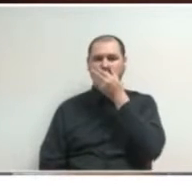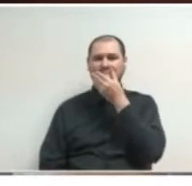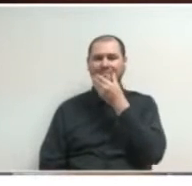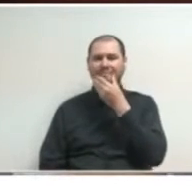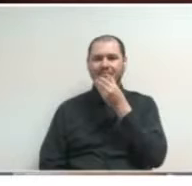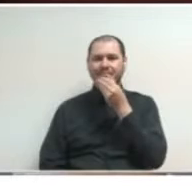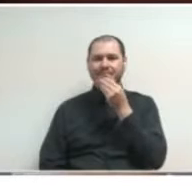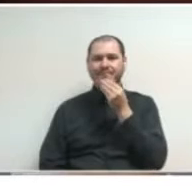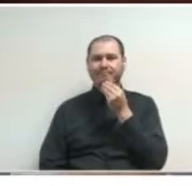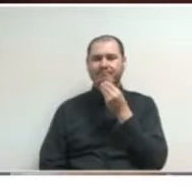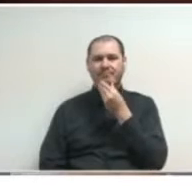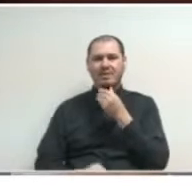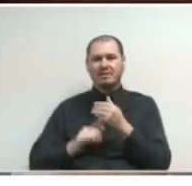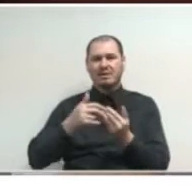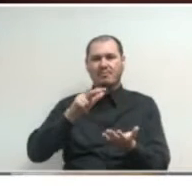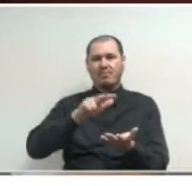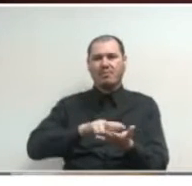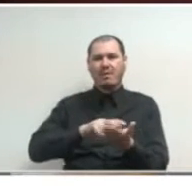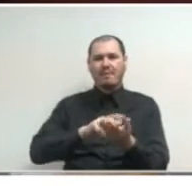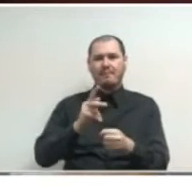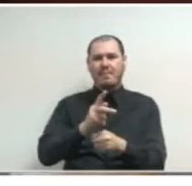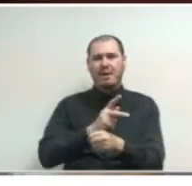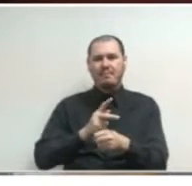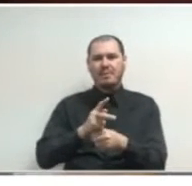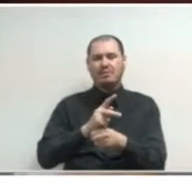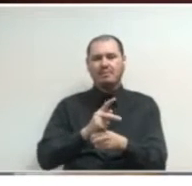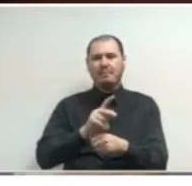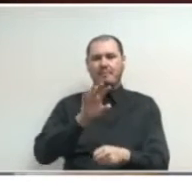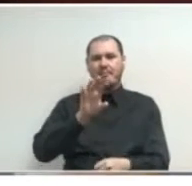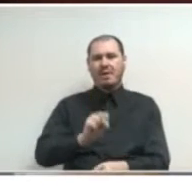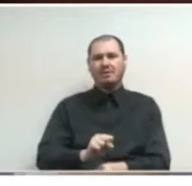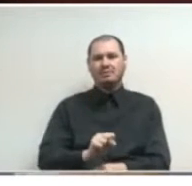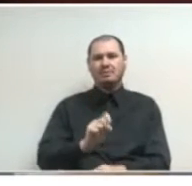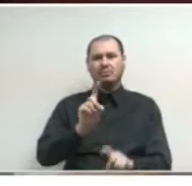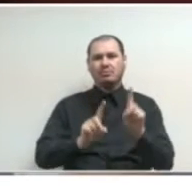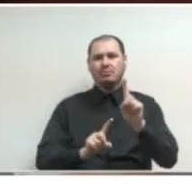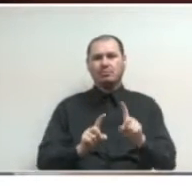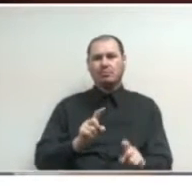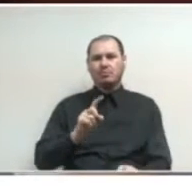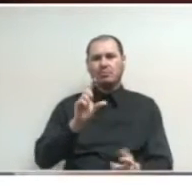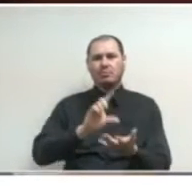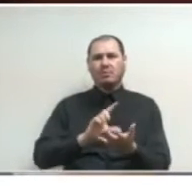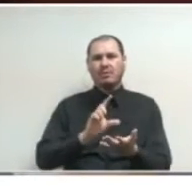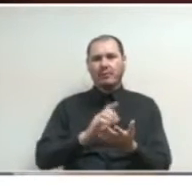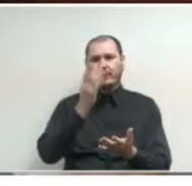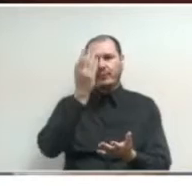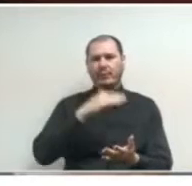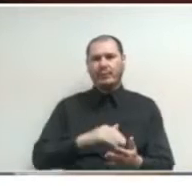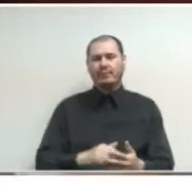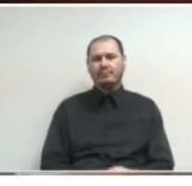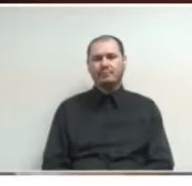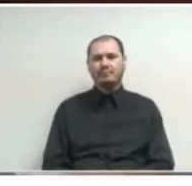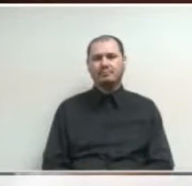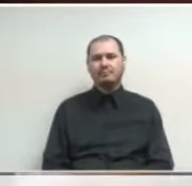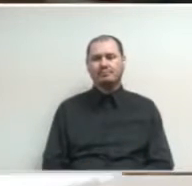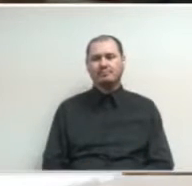fue aprobada por el Congreso de la Nación. Congreso de la Nación, hoy va a aprobar, va a ver.